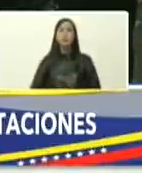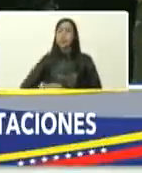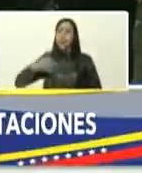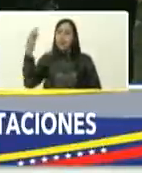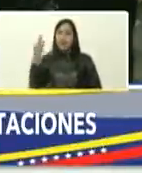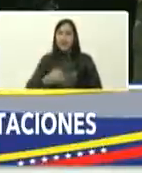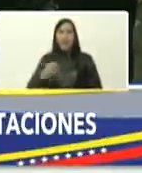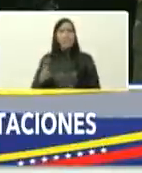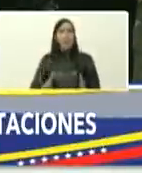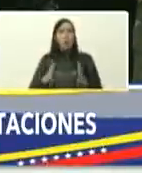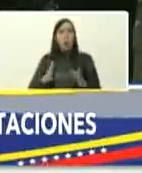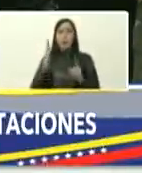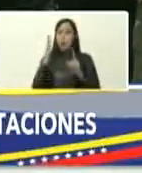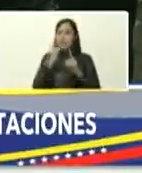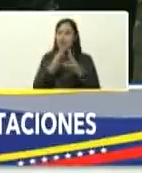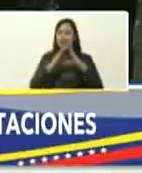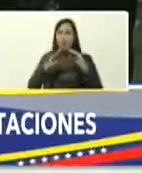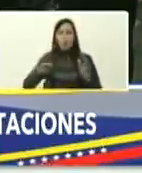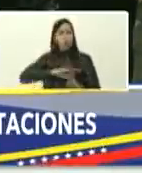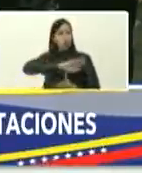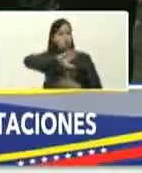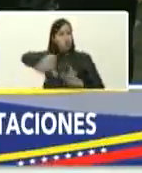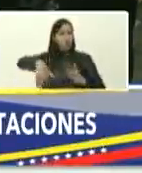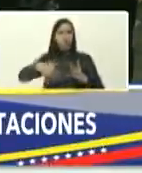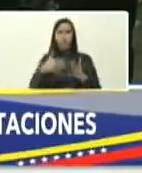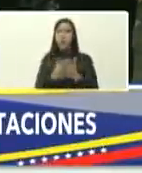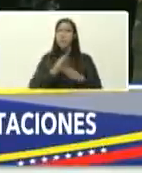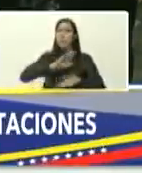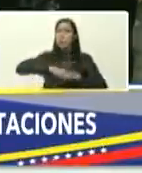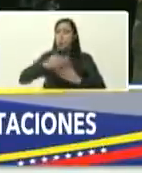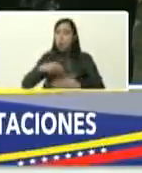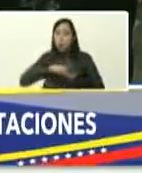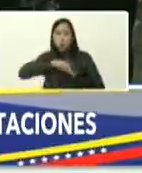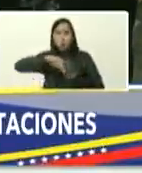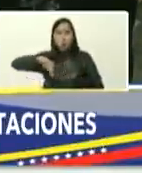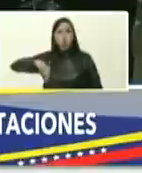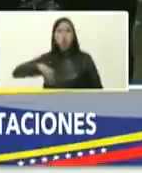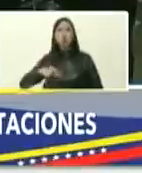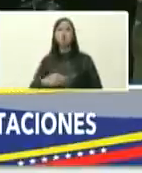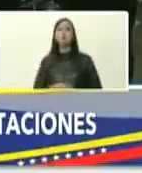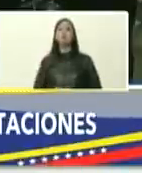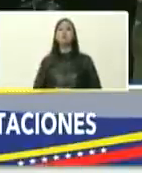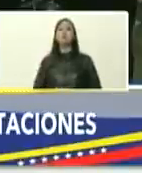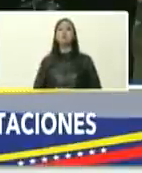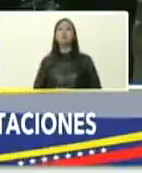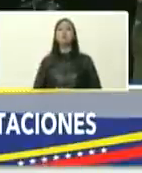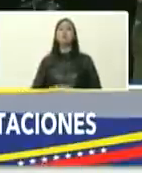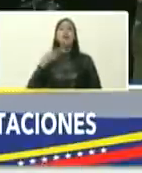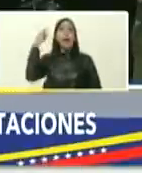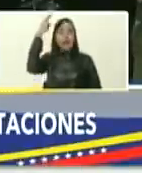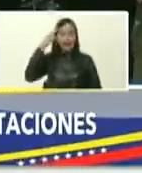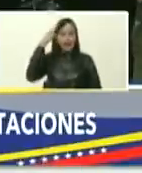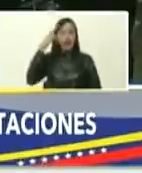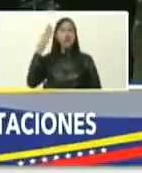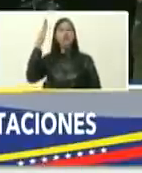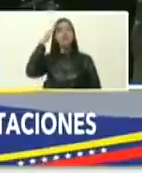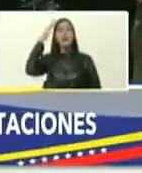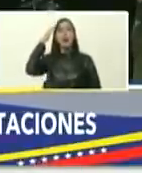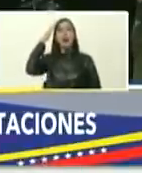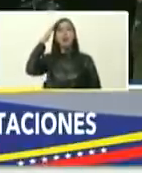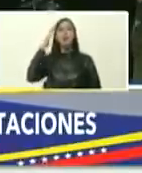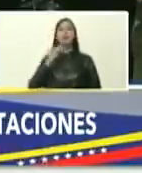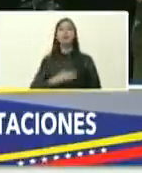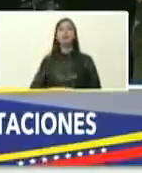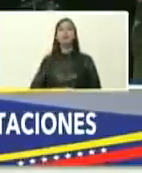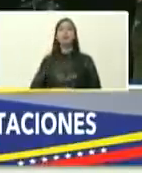Siempre logramos las metas que nos proponemos. Porque nosotros ponemos los pies sobre la tierra. Ponemos los